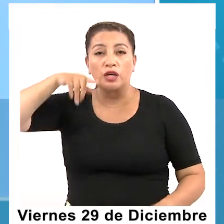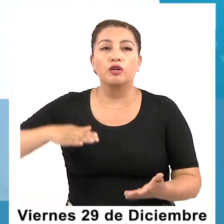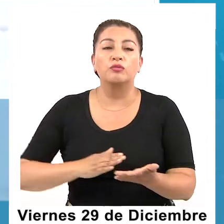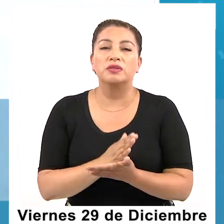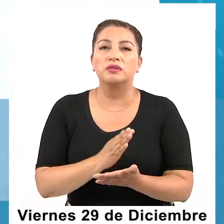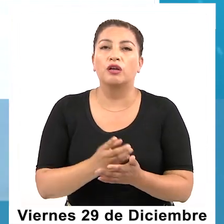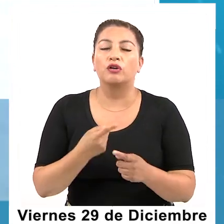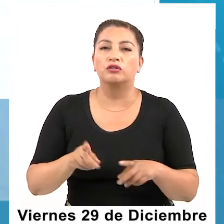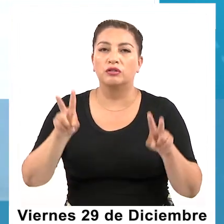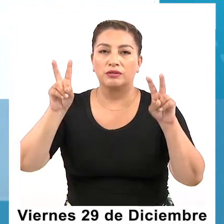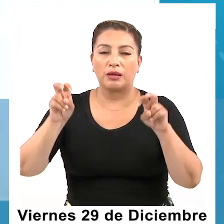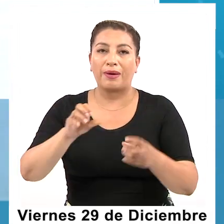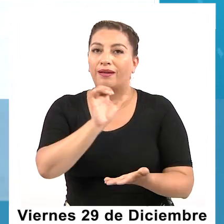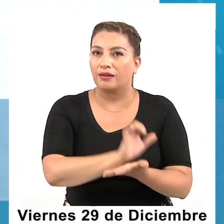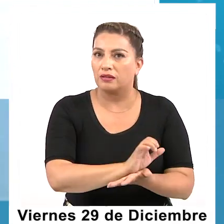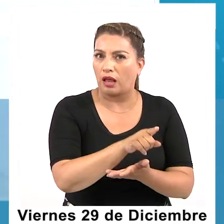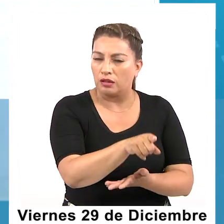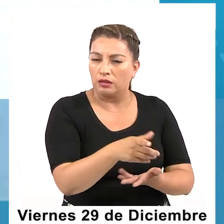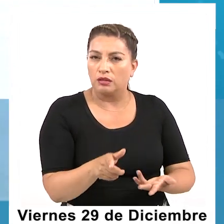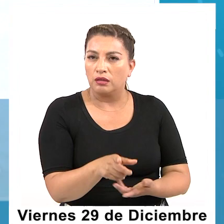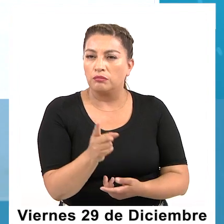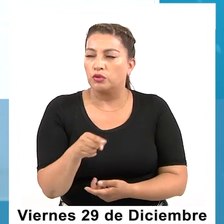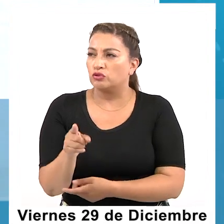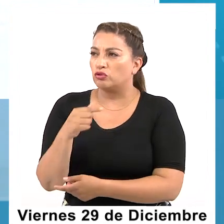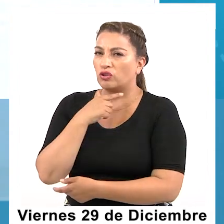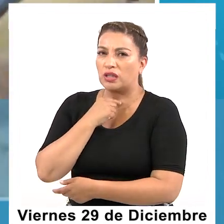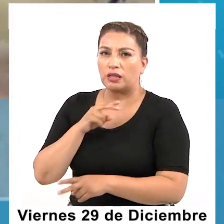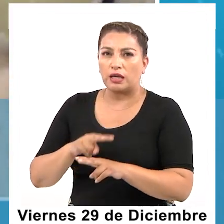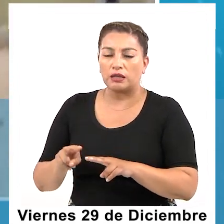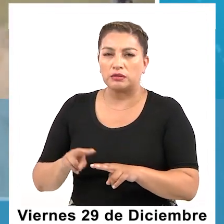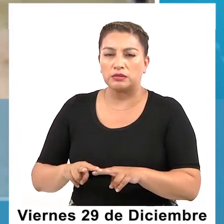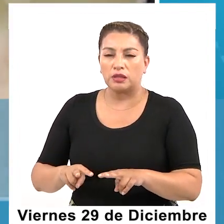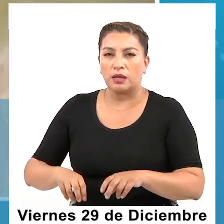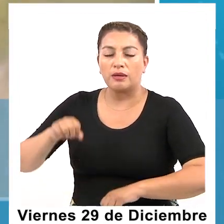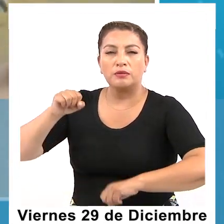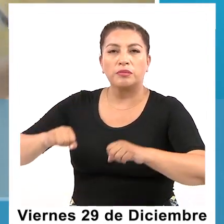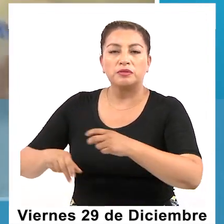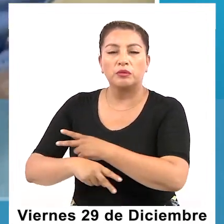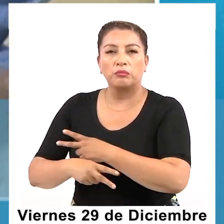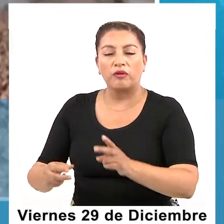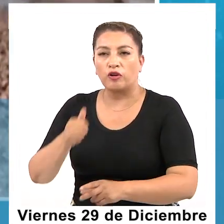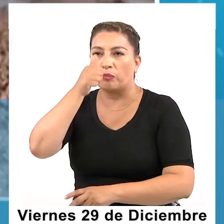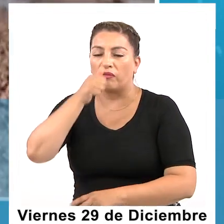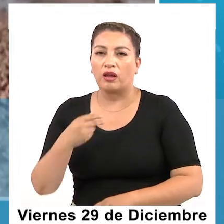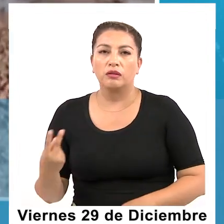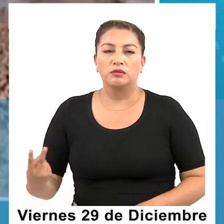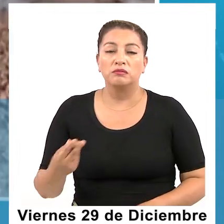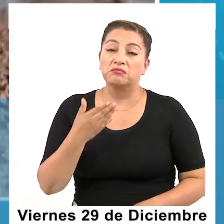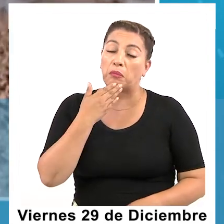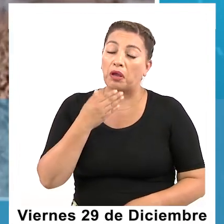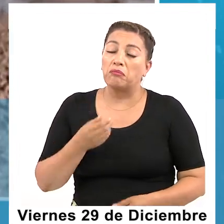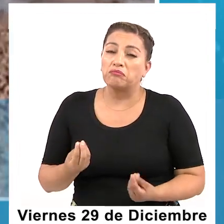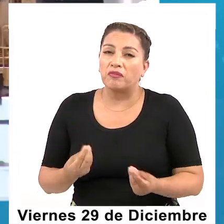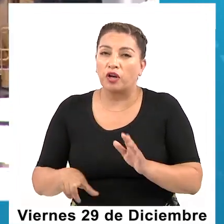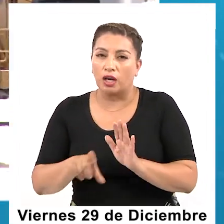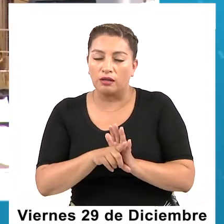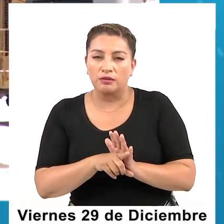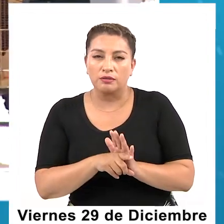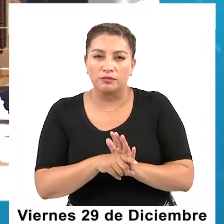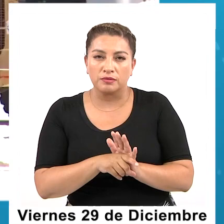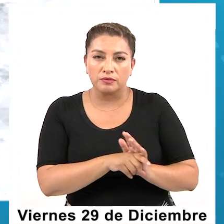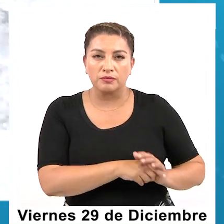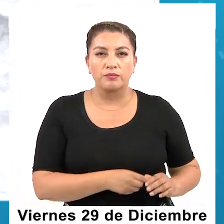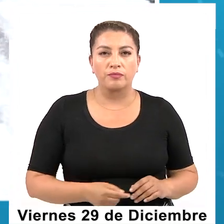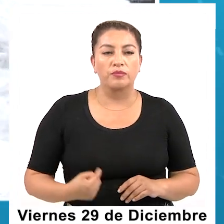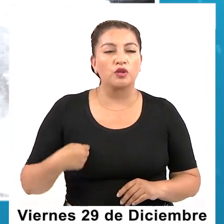100% estatal. Pero si uno quería también hacer un acuerdo público-privado, que es legítimo, sin entrar tampoco a una cuestión más bien